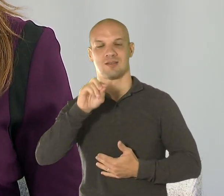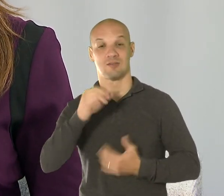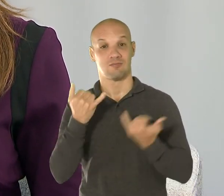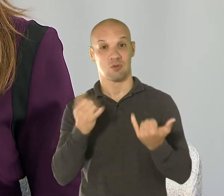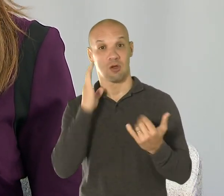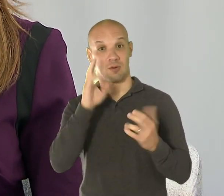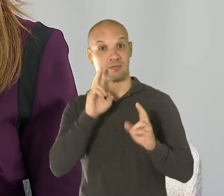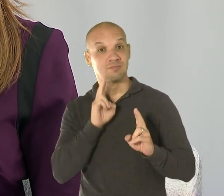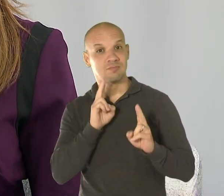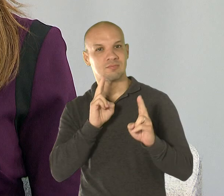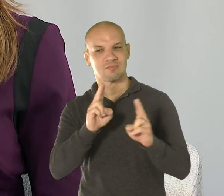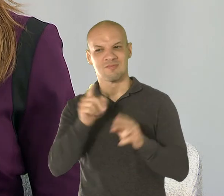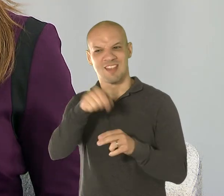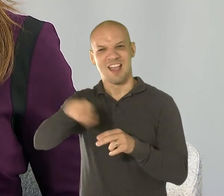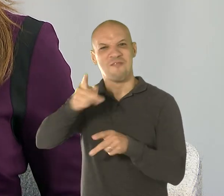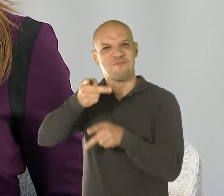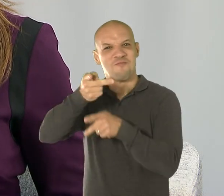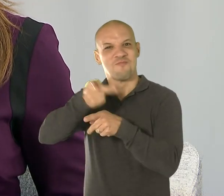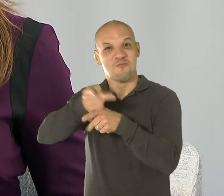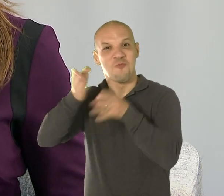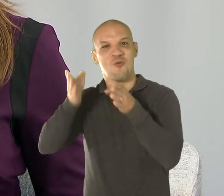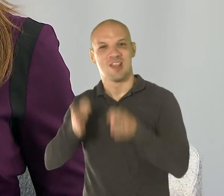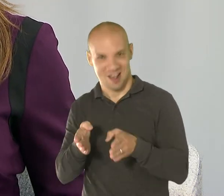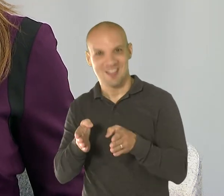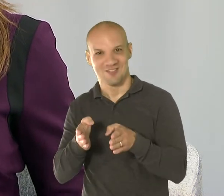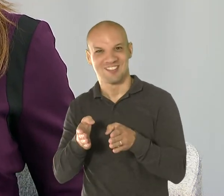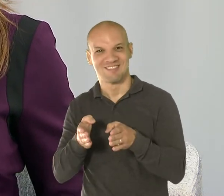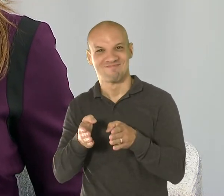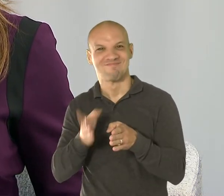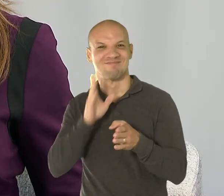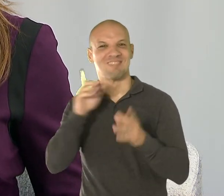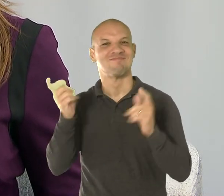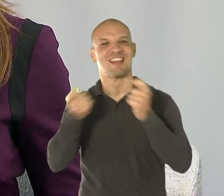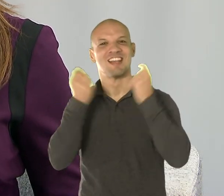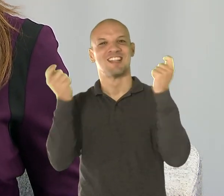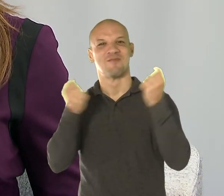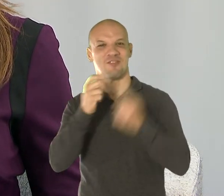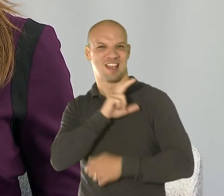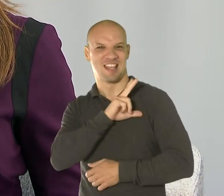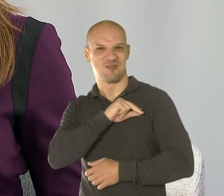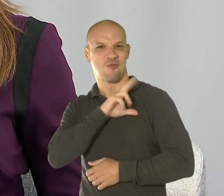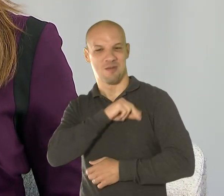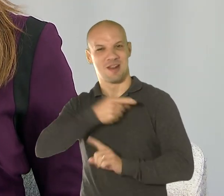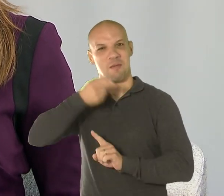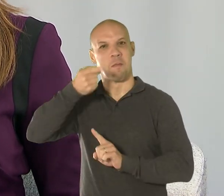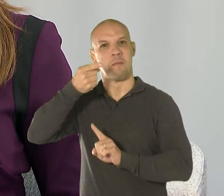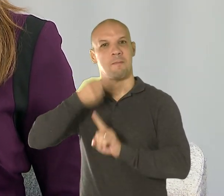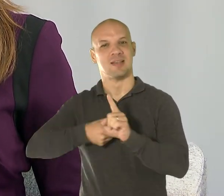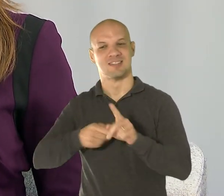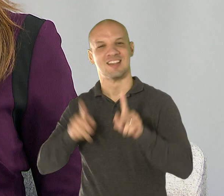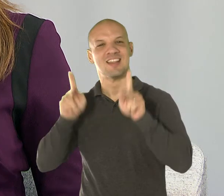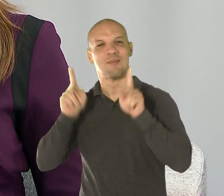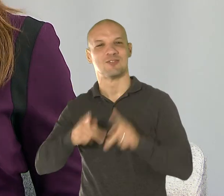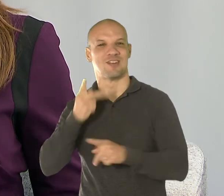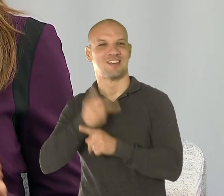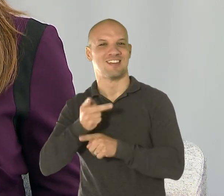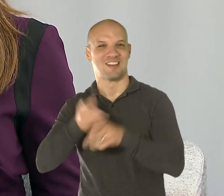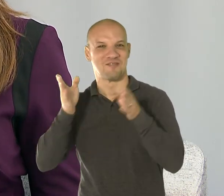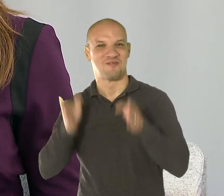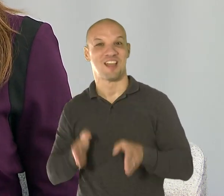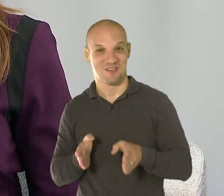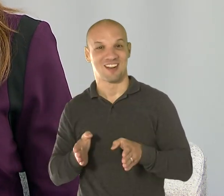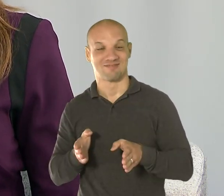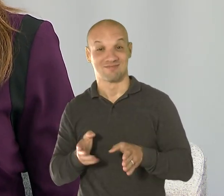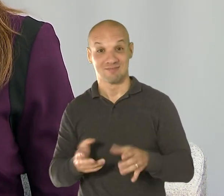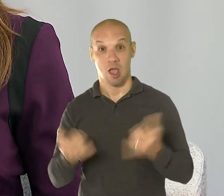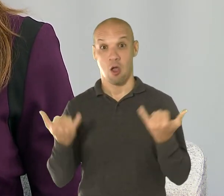honrar a los cuidadores como parte de la celebración de noviembre como mes de la persona cuidadora. Y tenemos